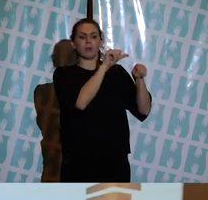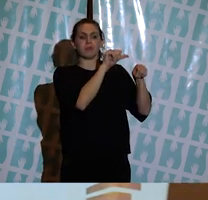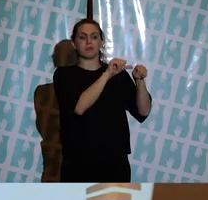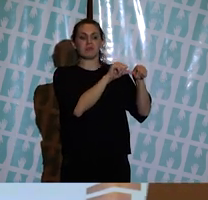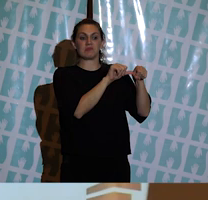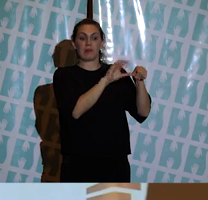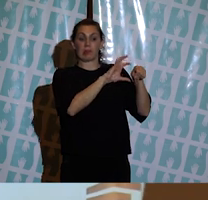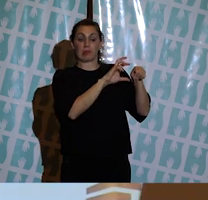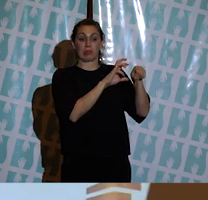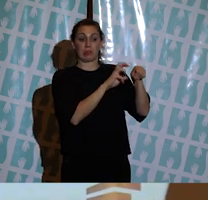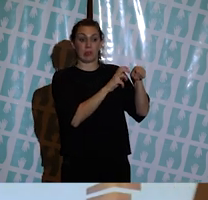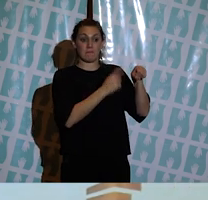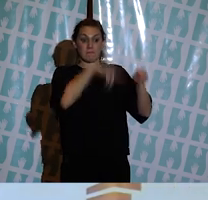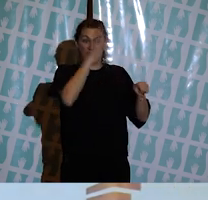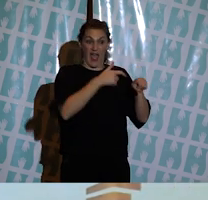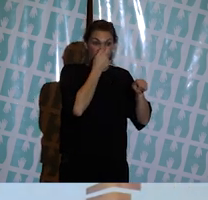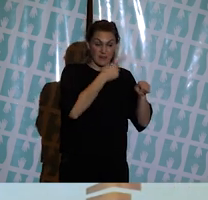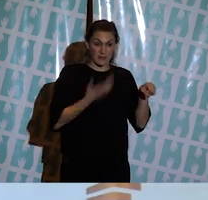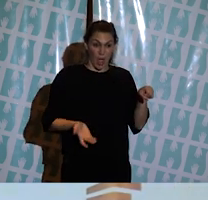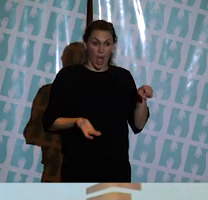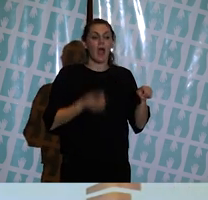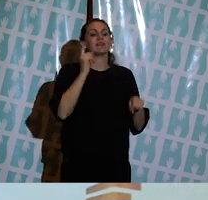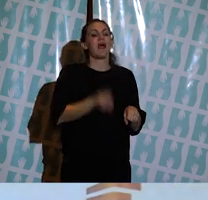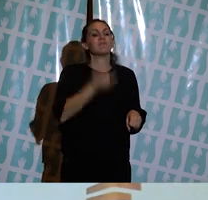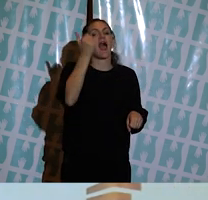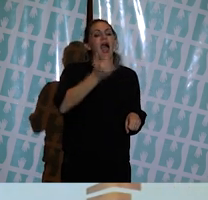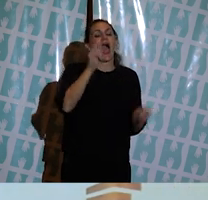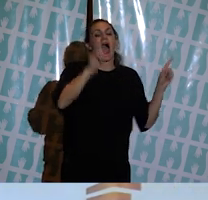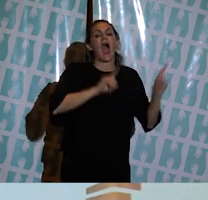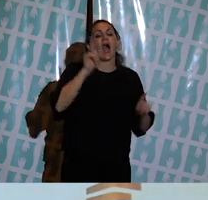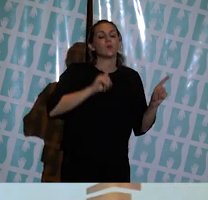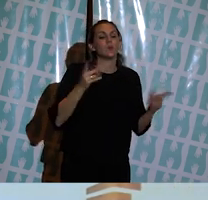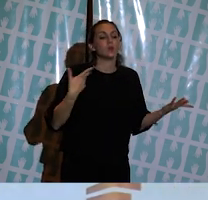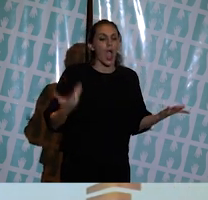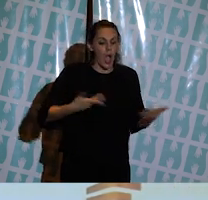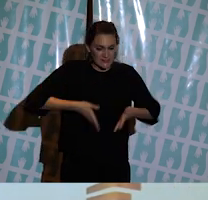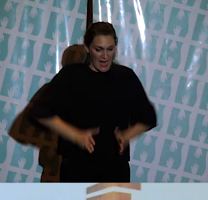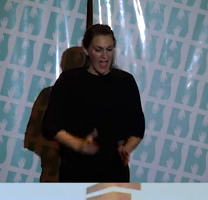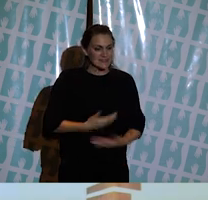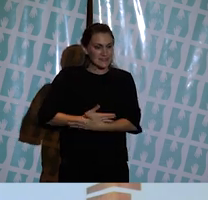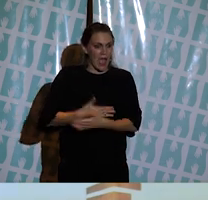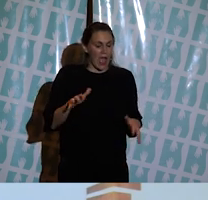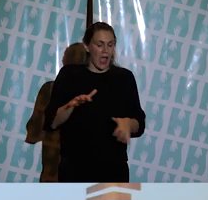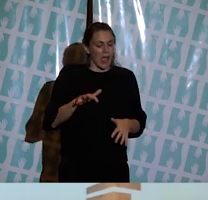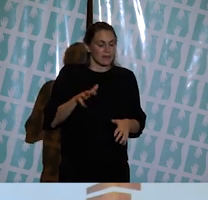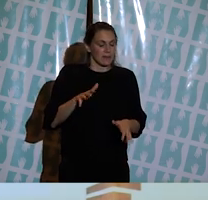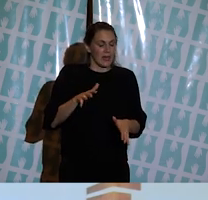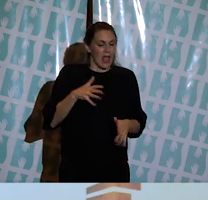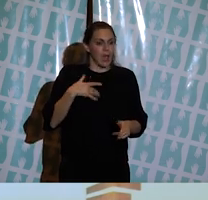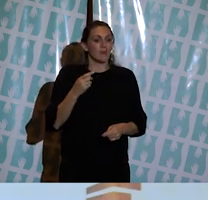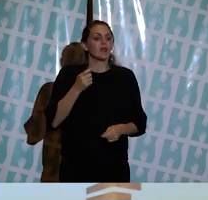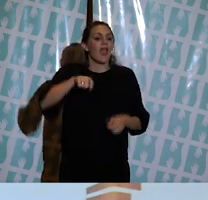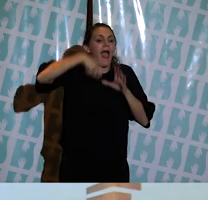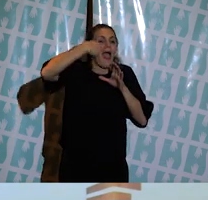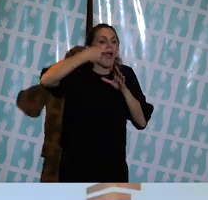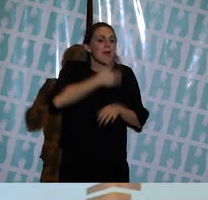Por supuesto, podemos encontrar esos casos anecdóticos de niñitos temblando apenas nacieron con un síndrome de abstinencia porque la madre es adicta a la heroína